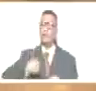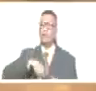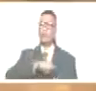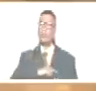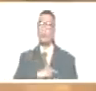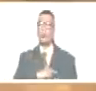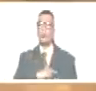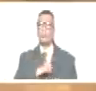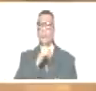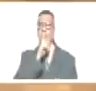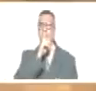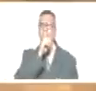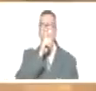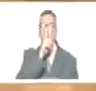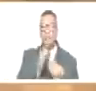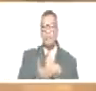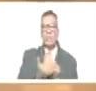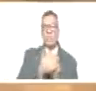¿Nos escondemos?